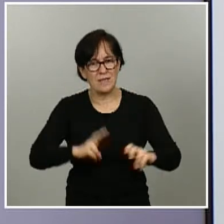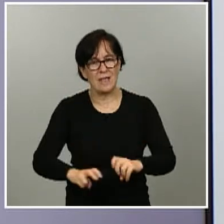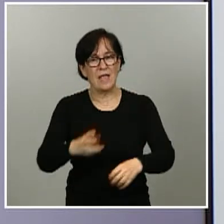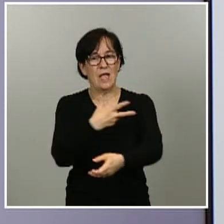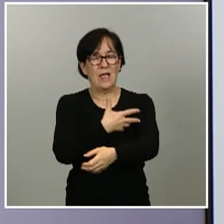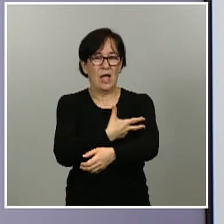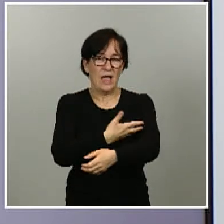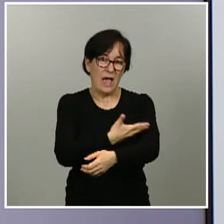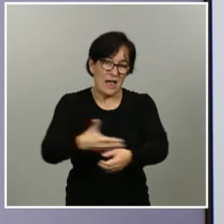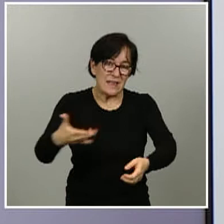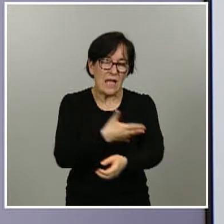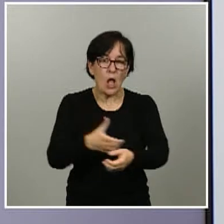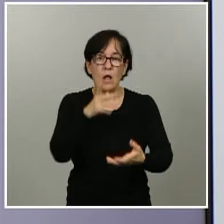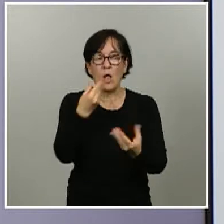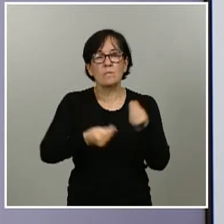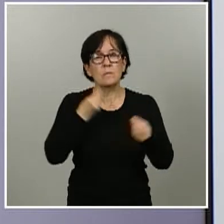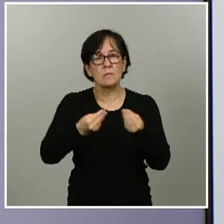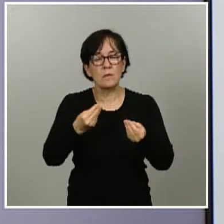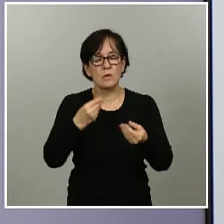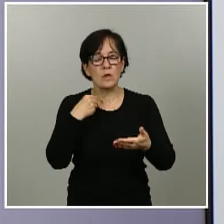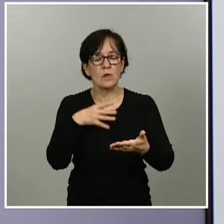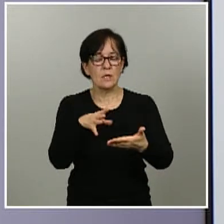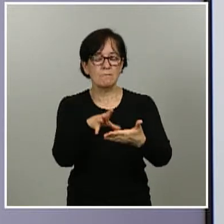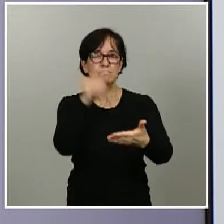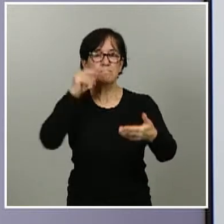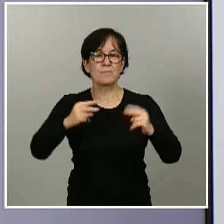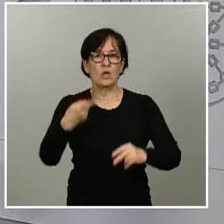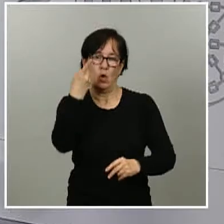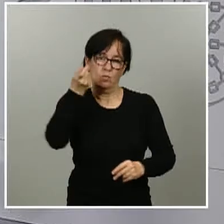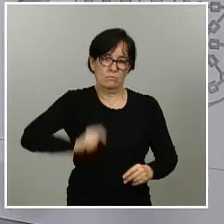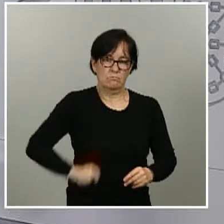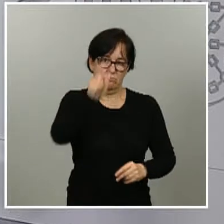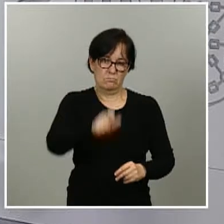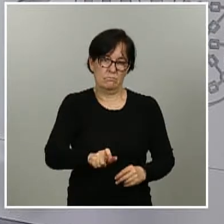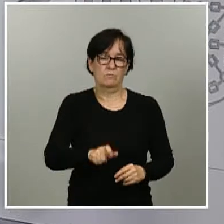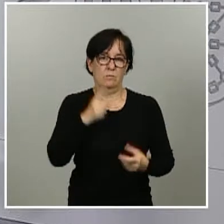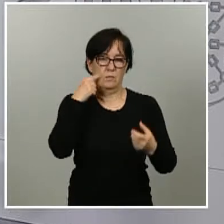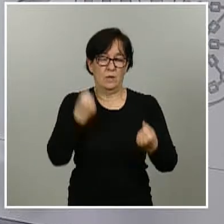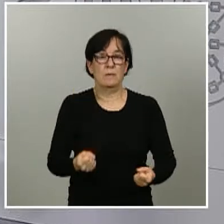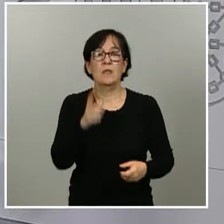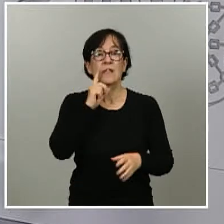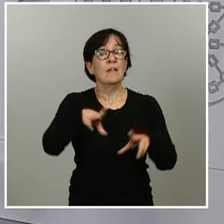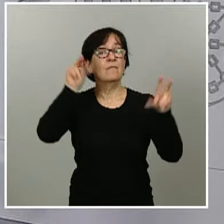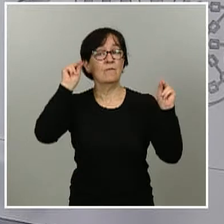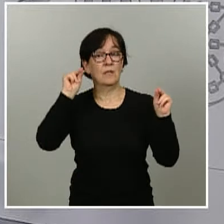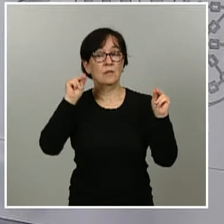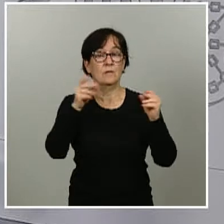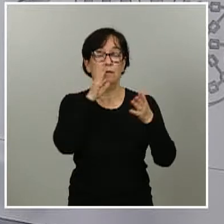o bajo la interpretación de un profesional. Finalizamos con una pregunta conjunta